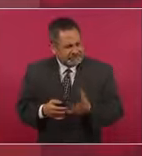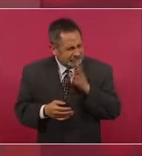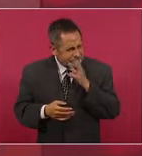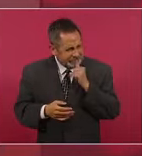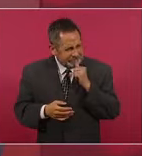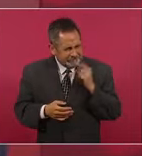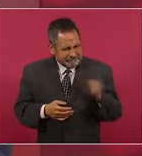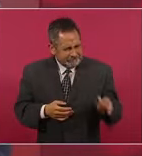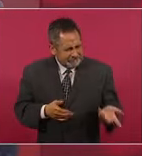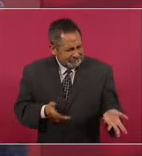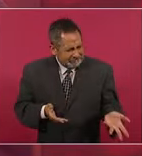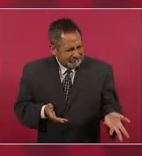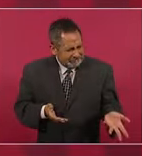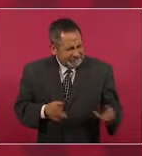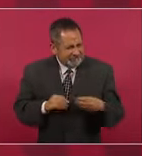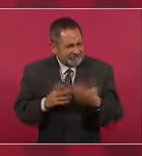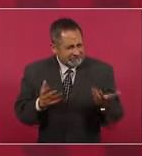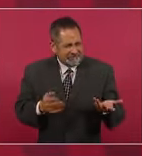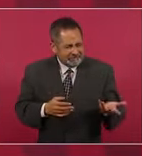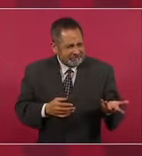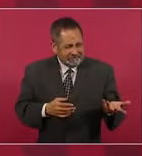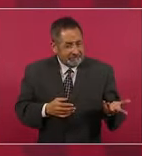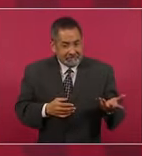bajo el dominio de nuestra nación?